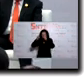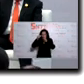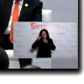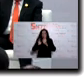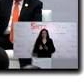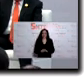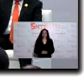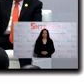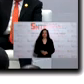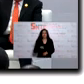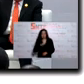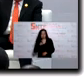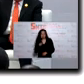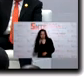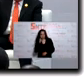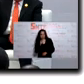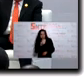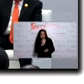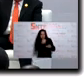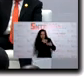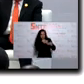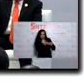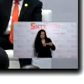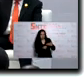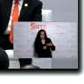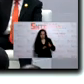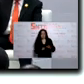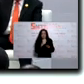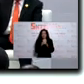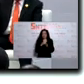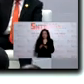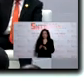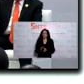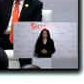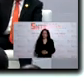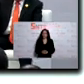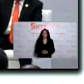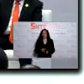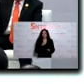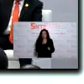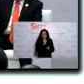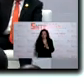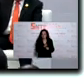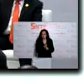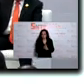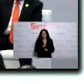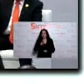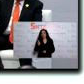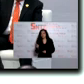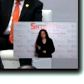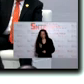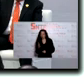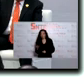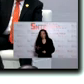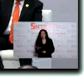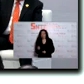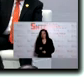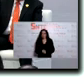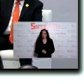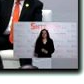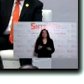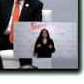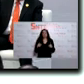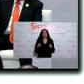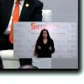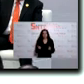quiere verlo con más detalle. Entonces, ahora viene entonces la segunda pregunta que nos hacíamos. ¿Qué entendemos